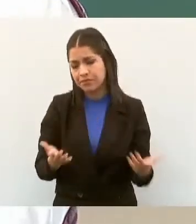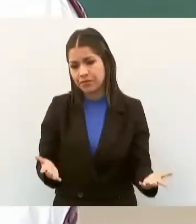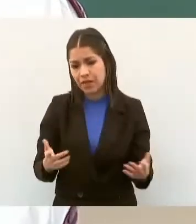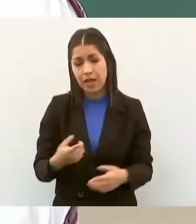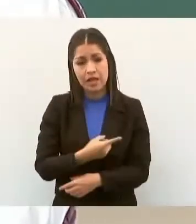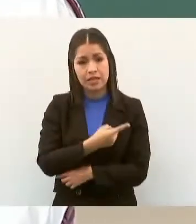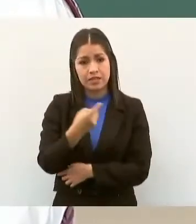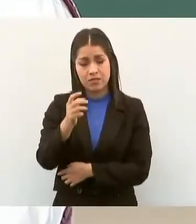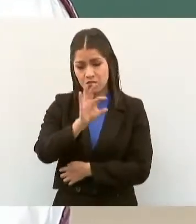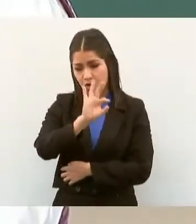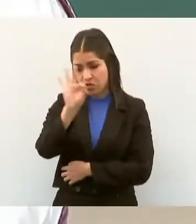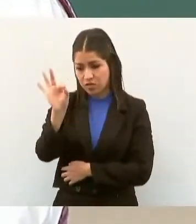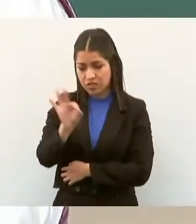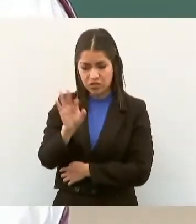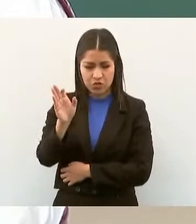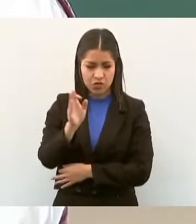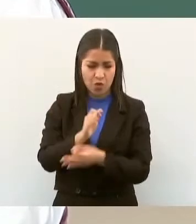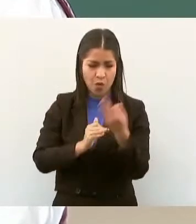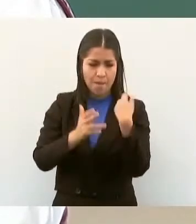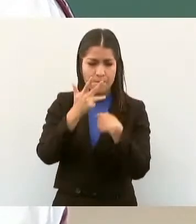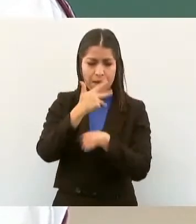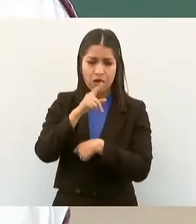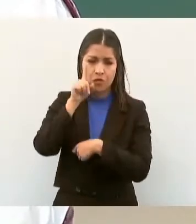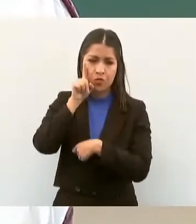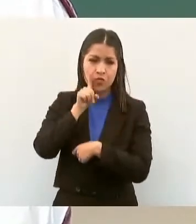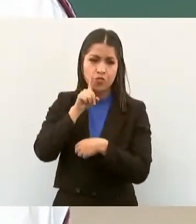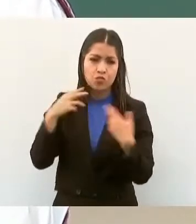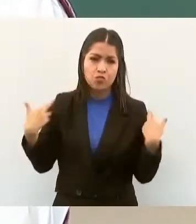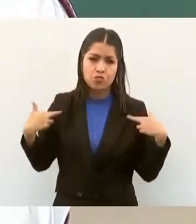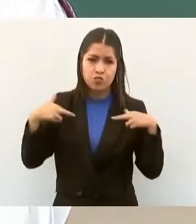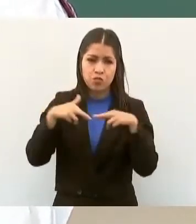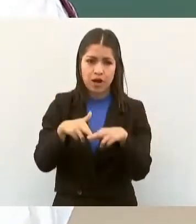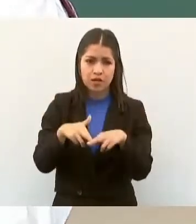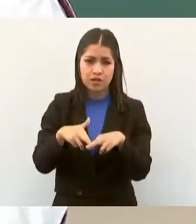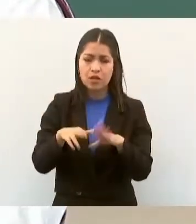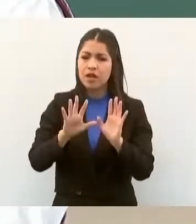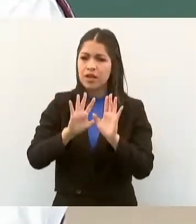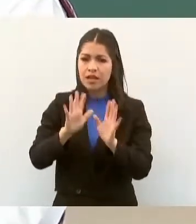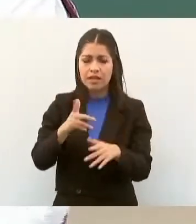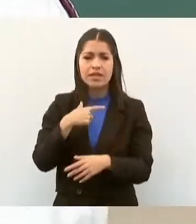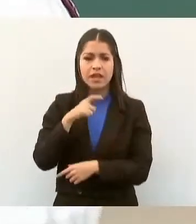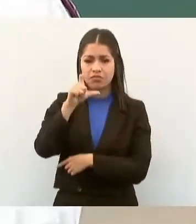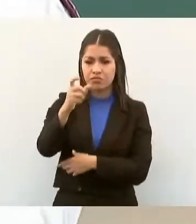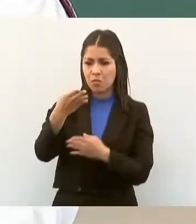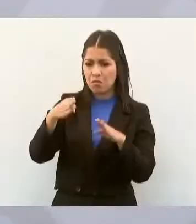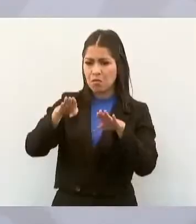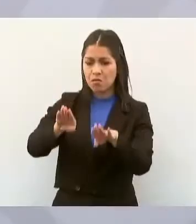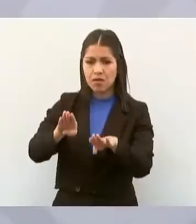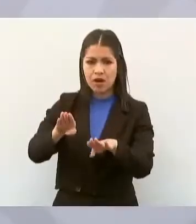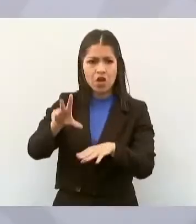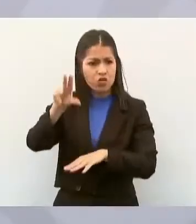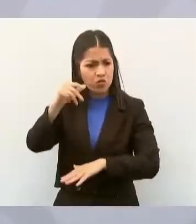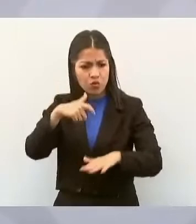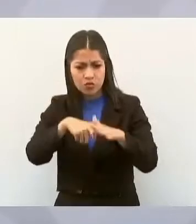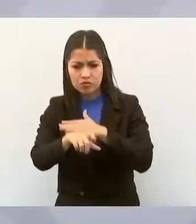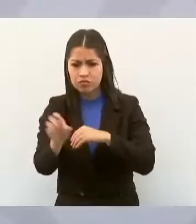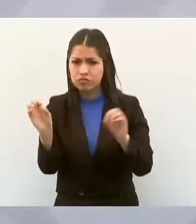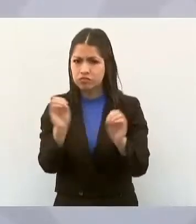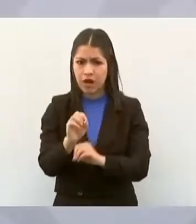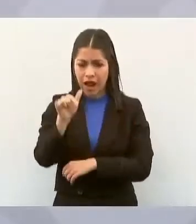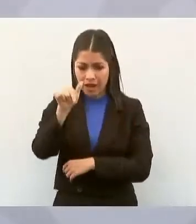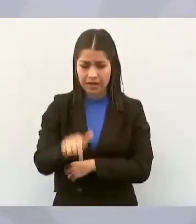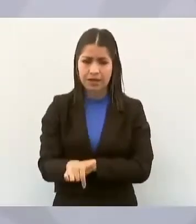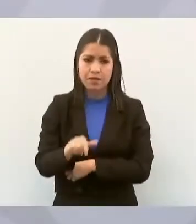el 100% de las maestras y maestros este año cobren por tarjeta. Cero corrupción en